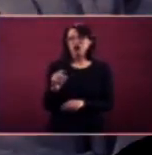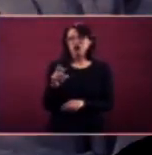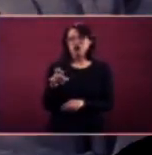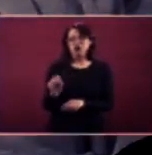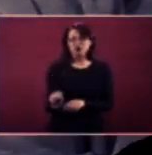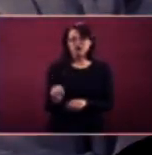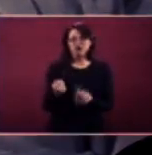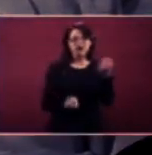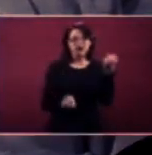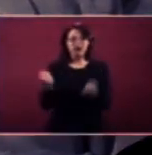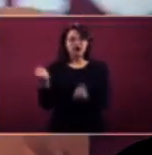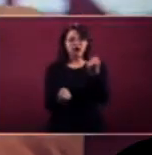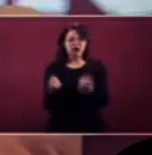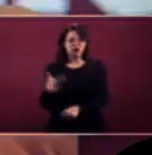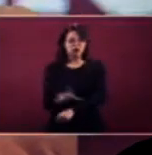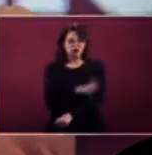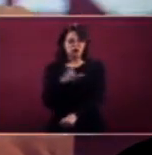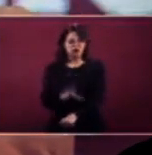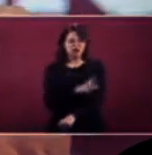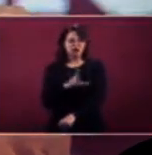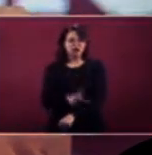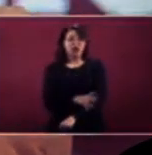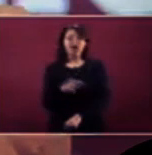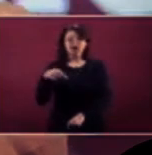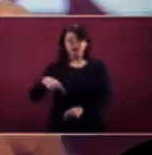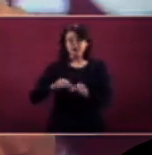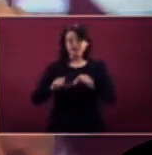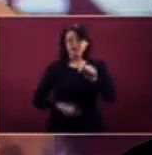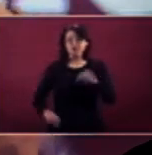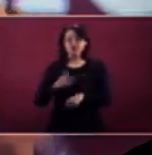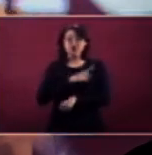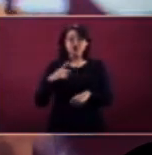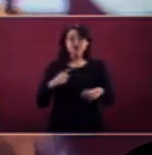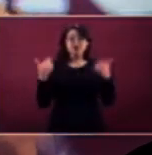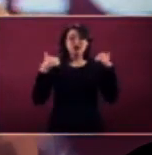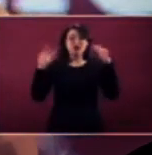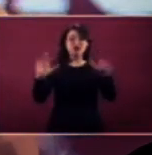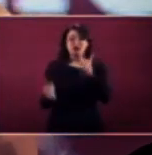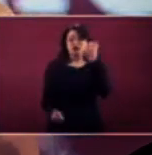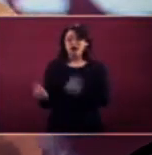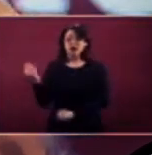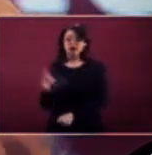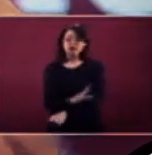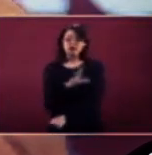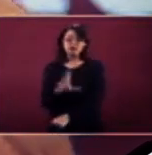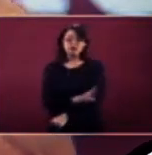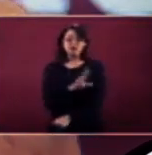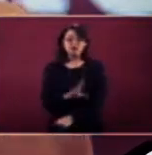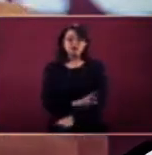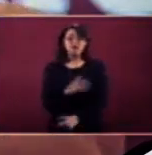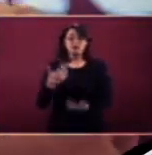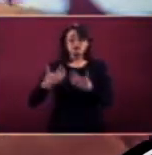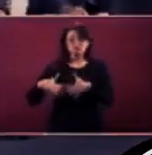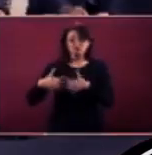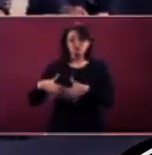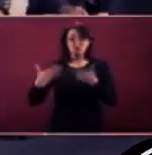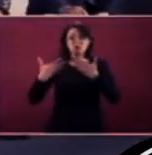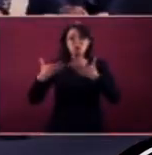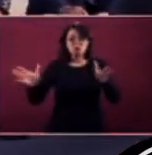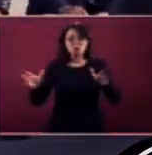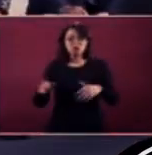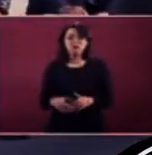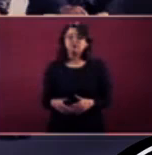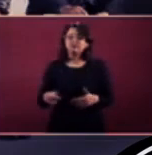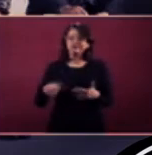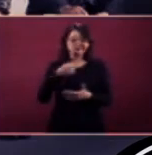autos eléctricos. Nuestro país debería de ser capaz de producir autos eléctricos en fábricas públicas.